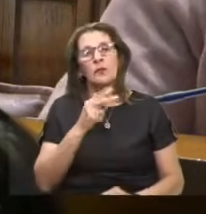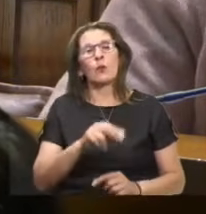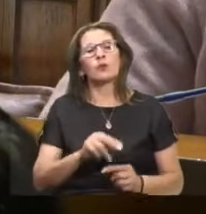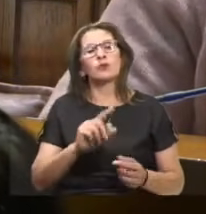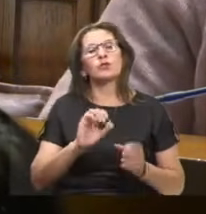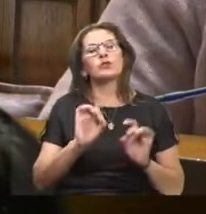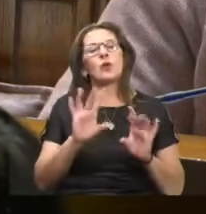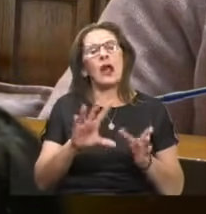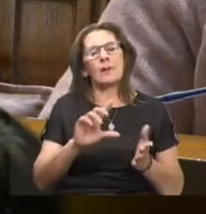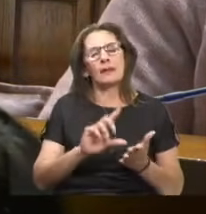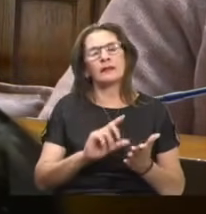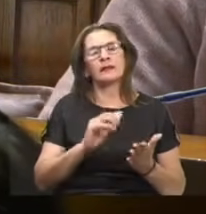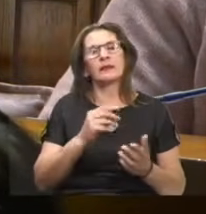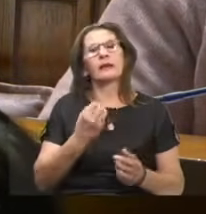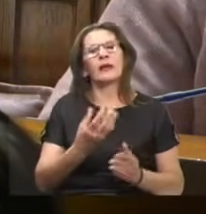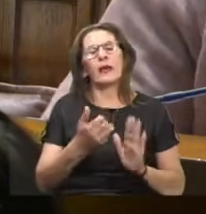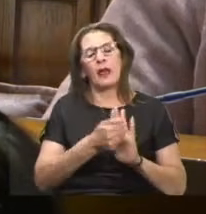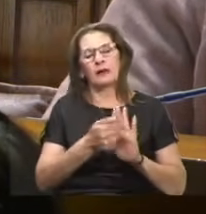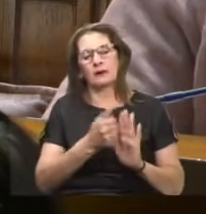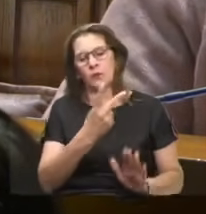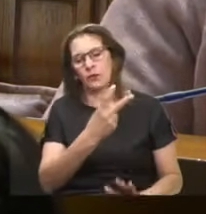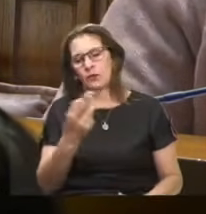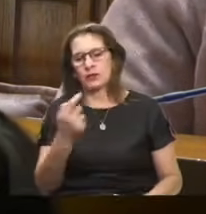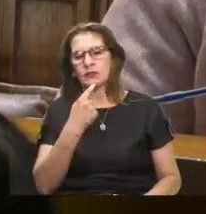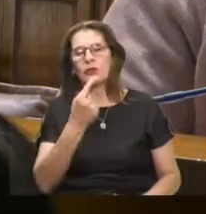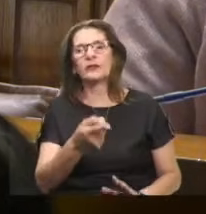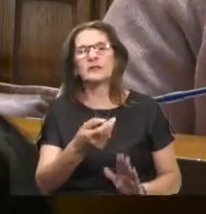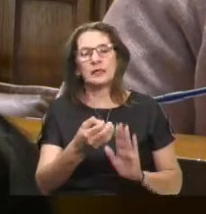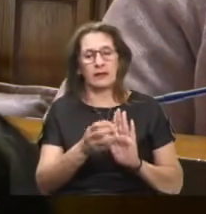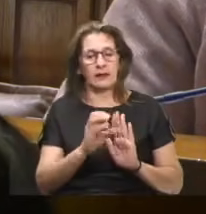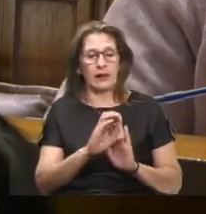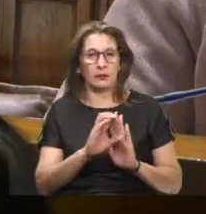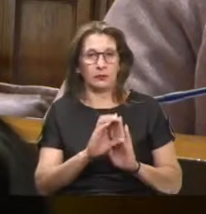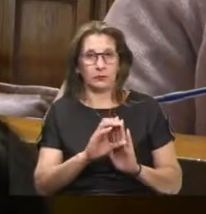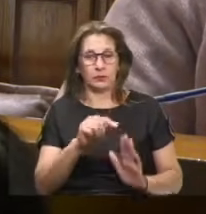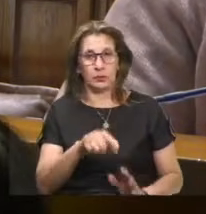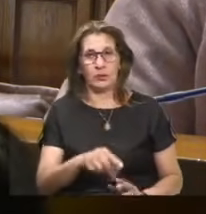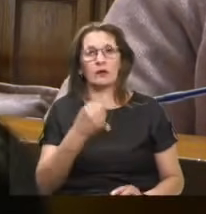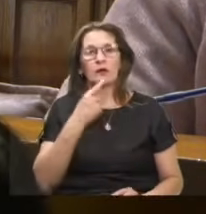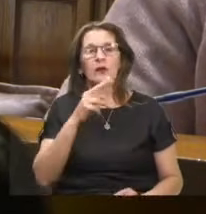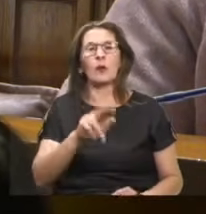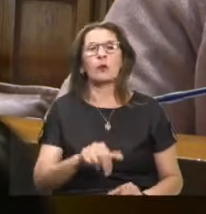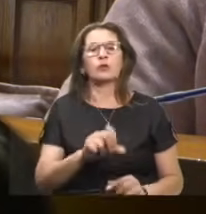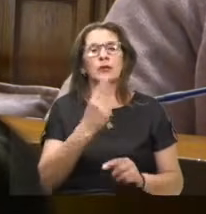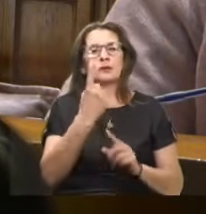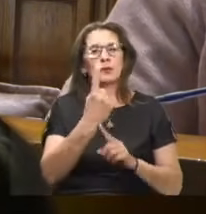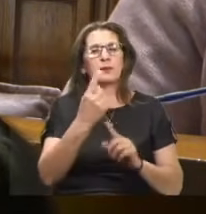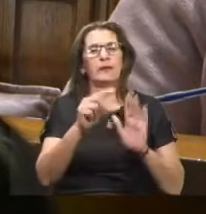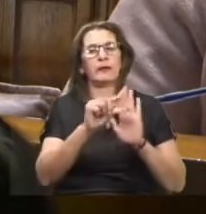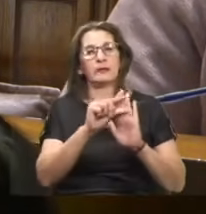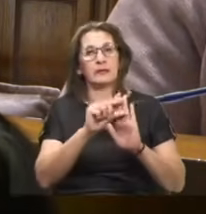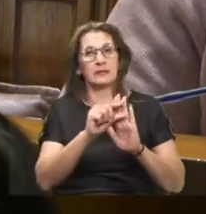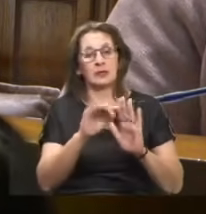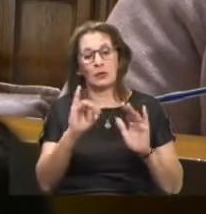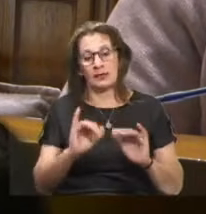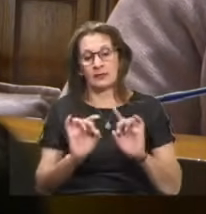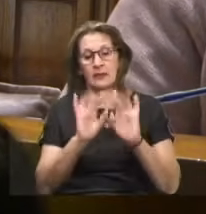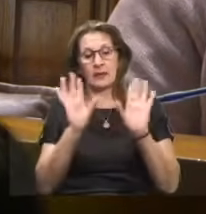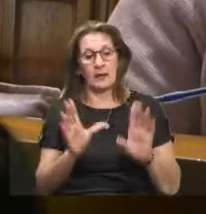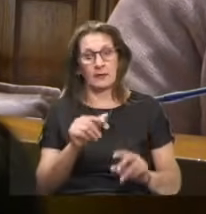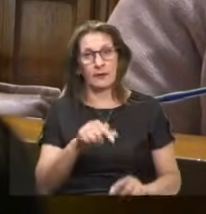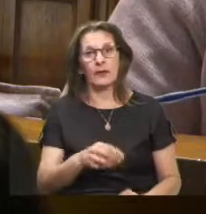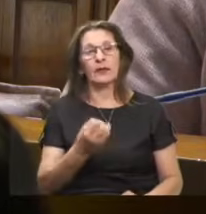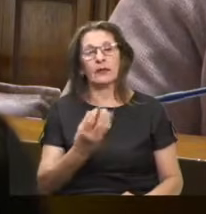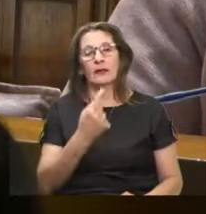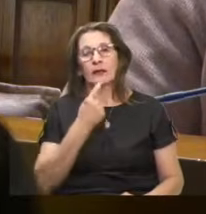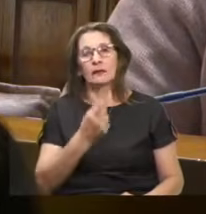giro que el propio artículo 200 de la Constitución utiliza en su primer inciso y que claramente no